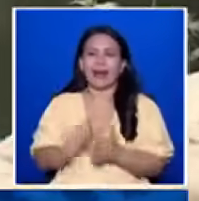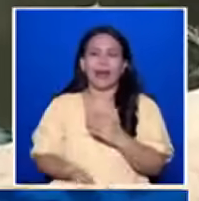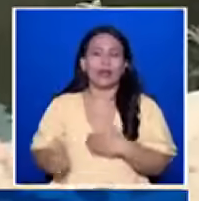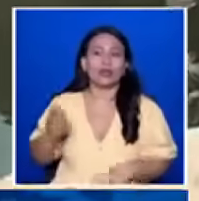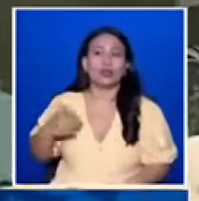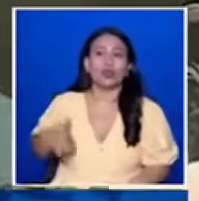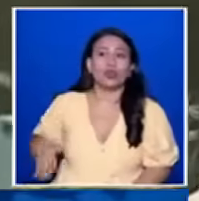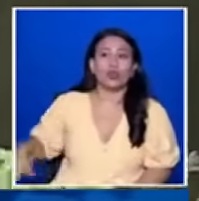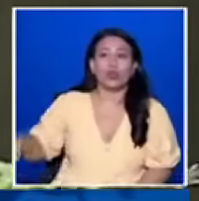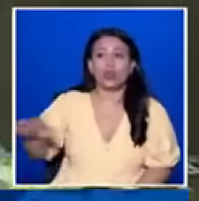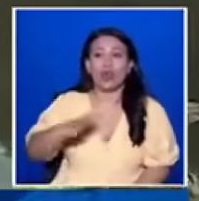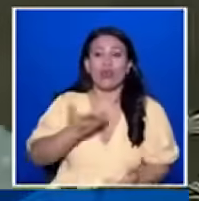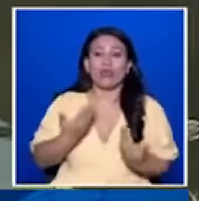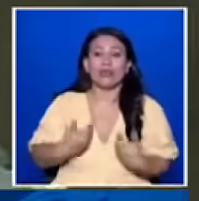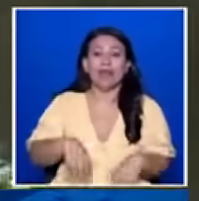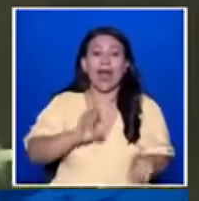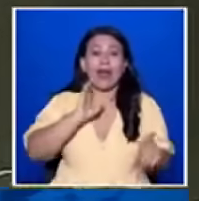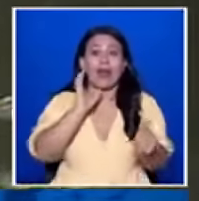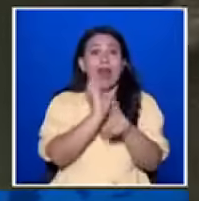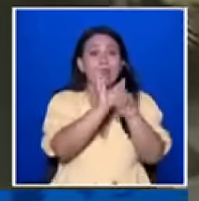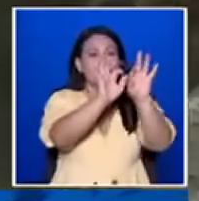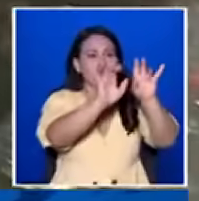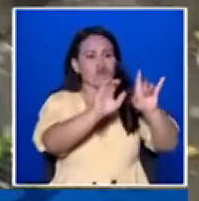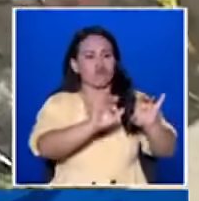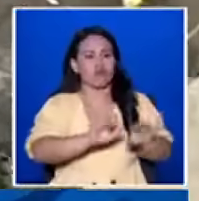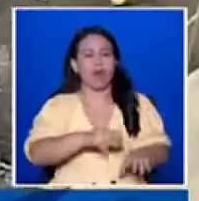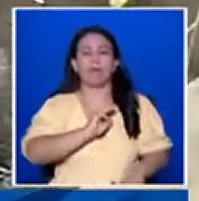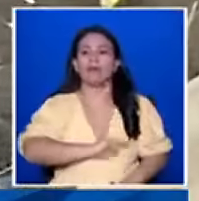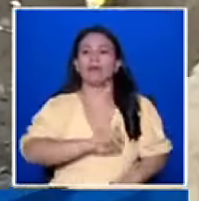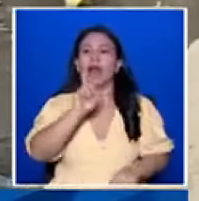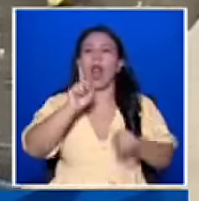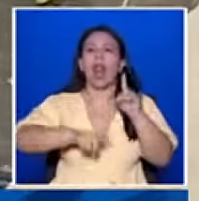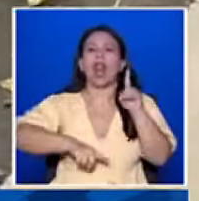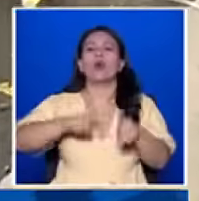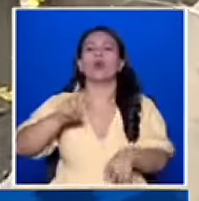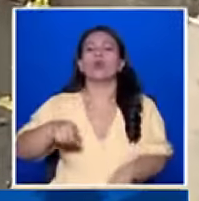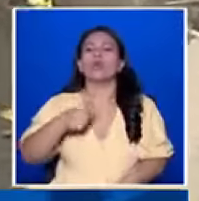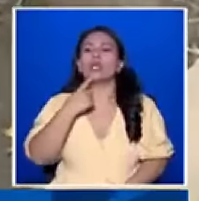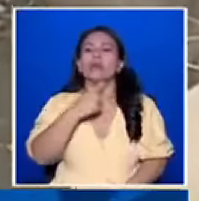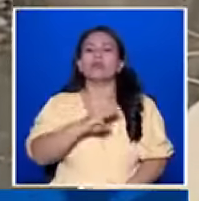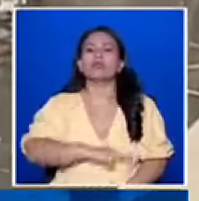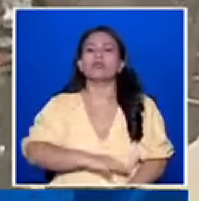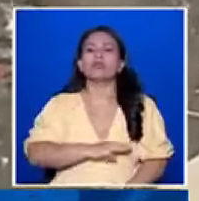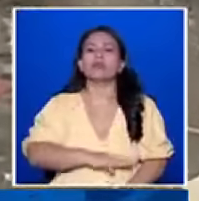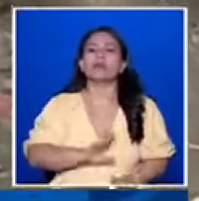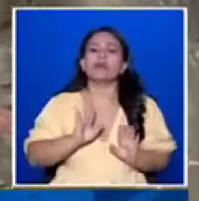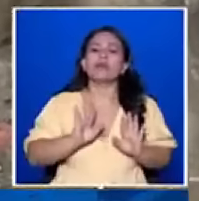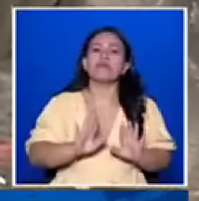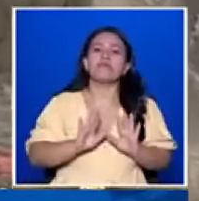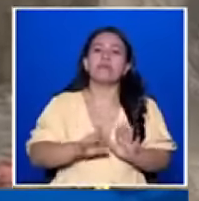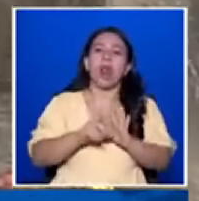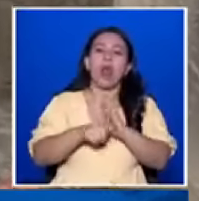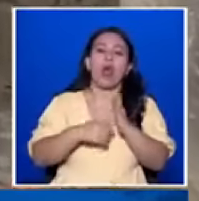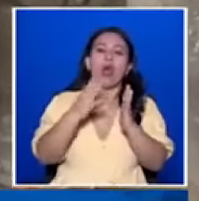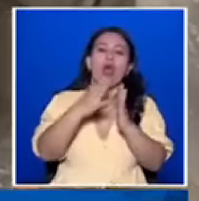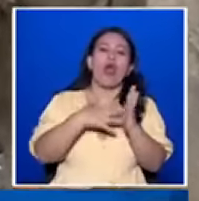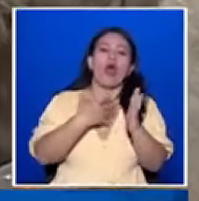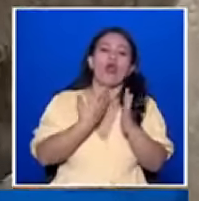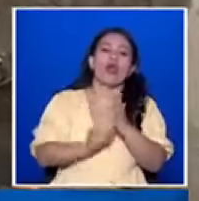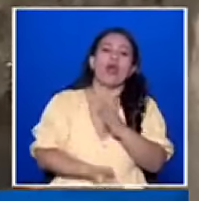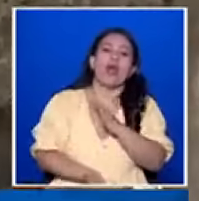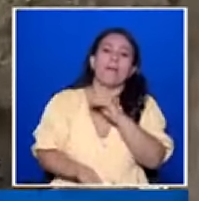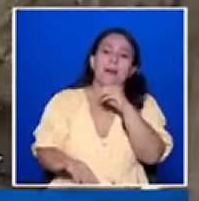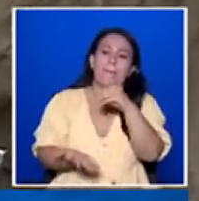esto ellos han puesto la queja ya en el municipio, y algunas personas nos han dicho que el municipio ya ha establecido un cronograma